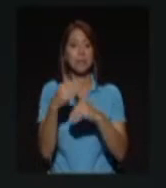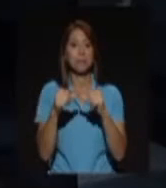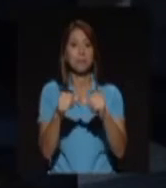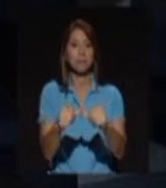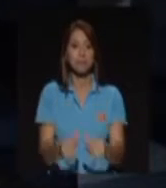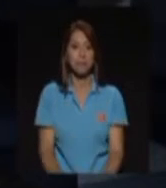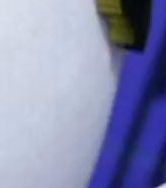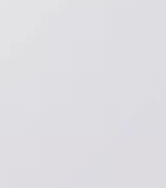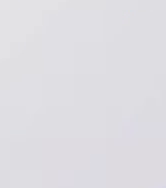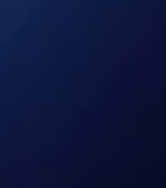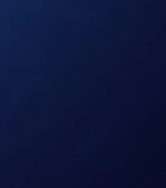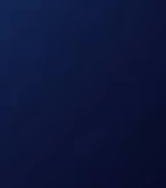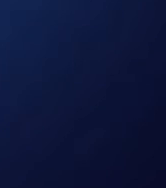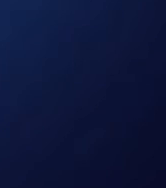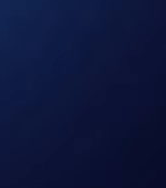Regresamos.